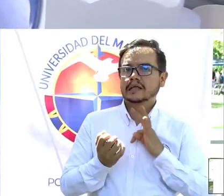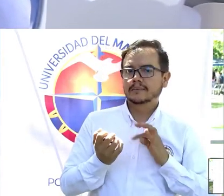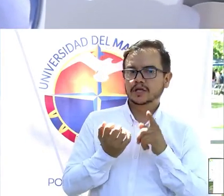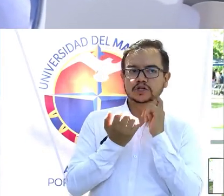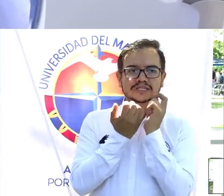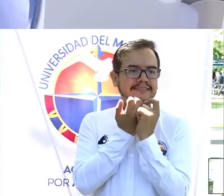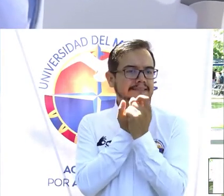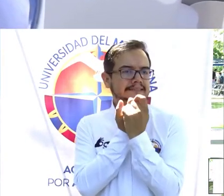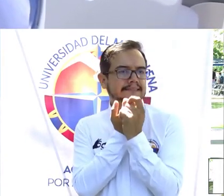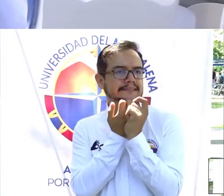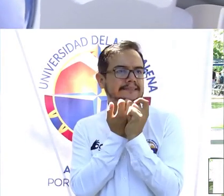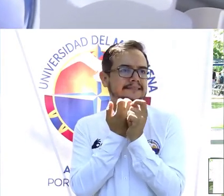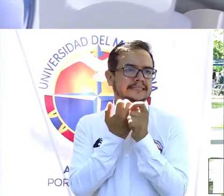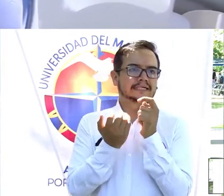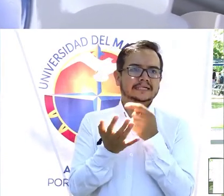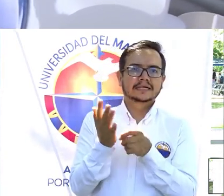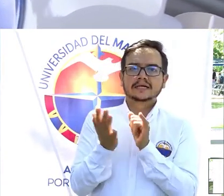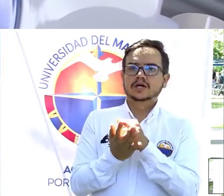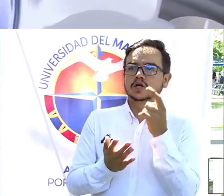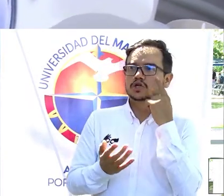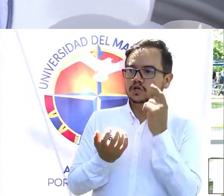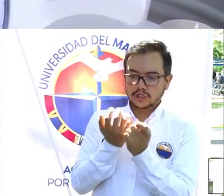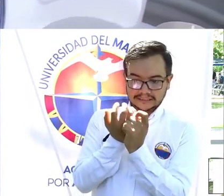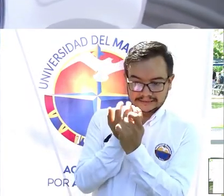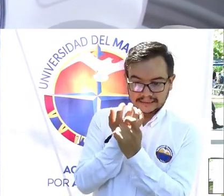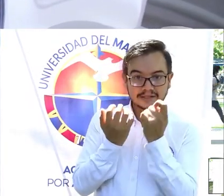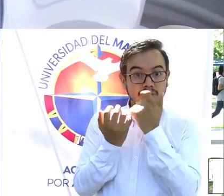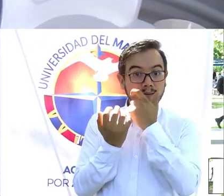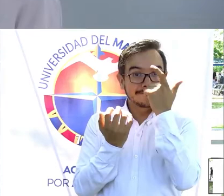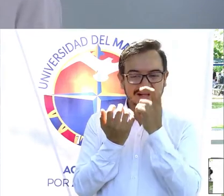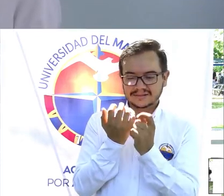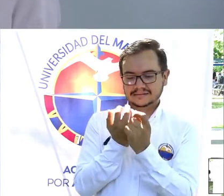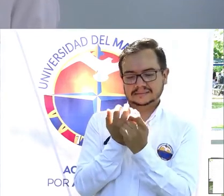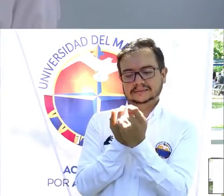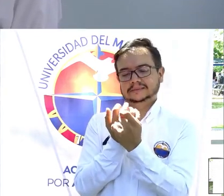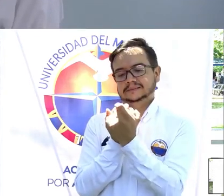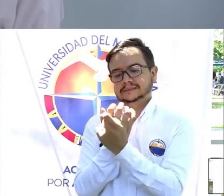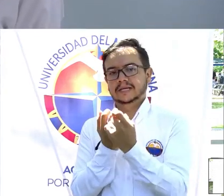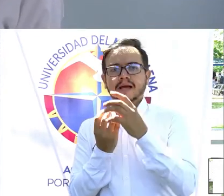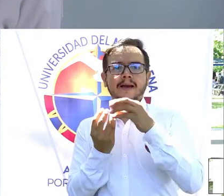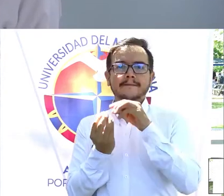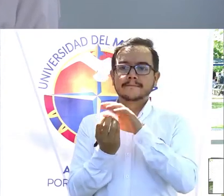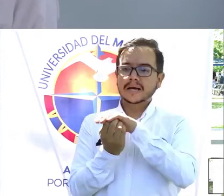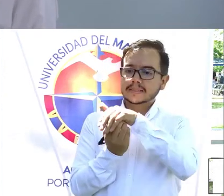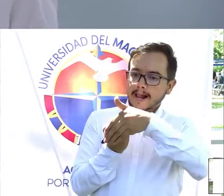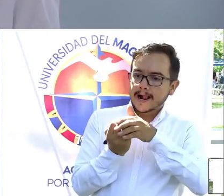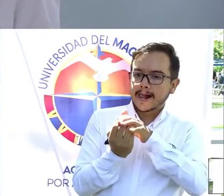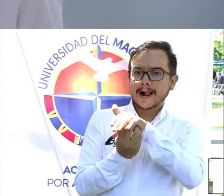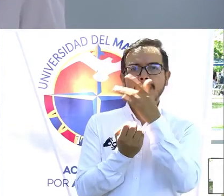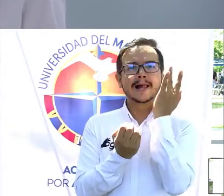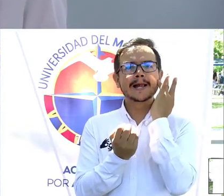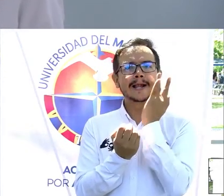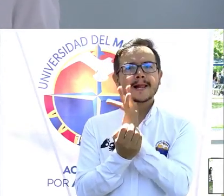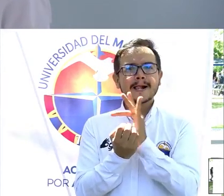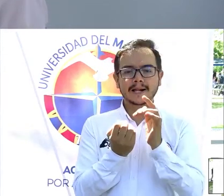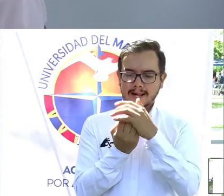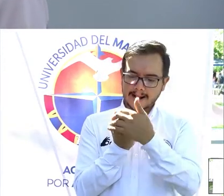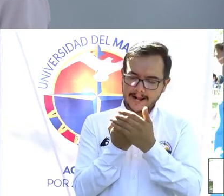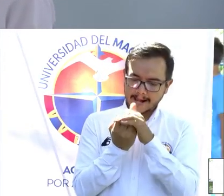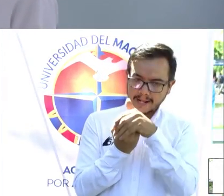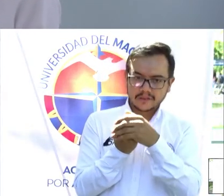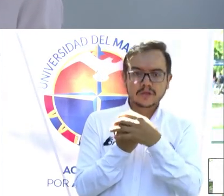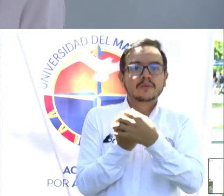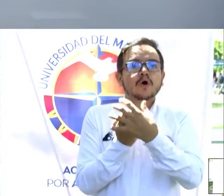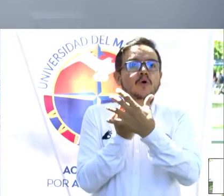es, además de eliminar el cálculo, dejar la superficie radicular completamente lisa para que haya una mejor cicatrización